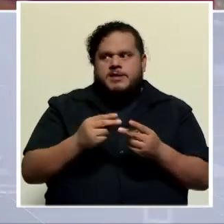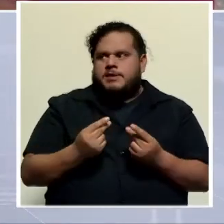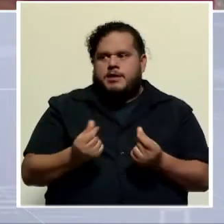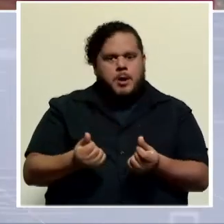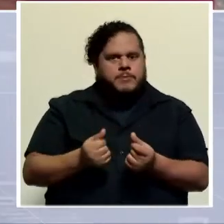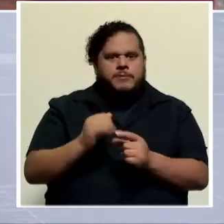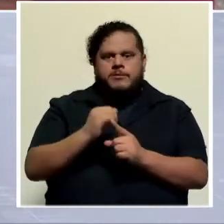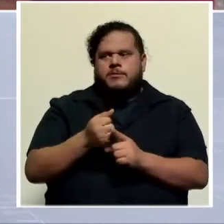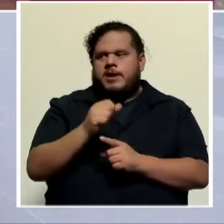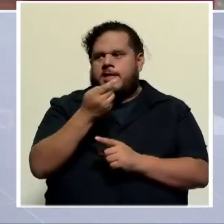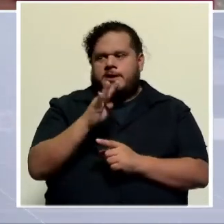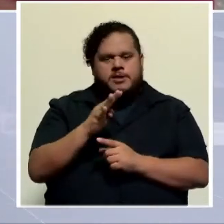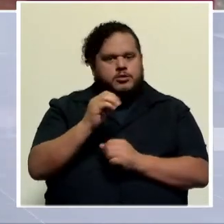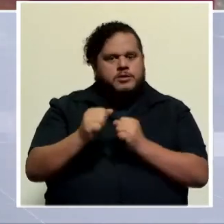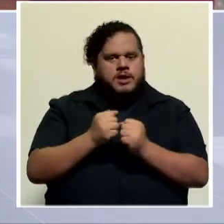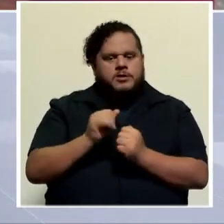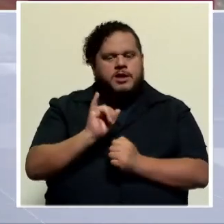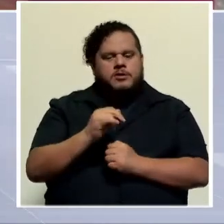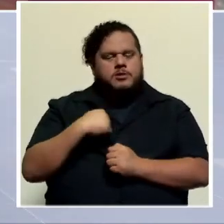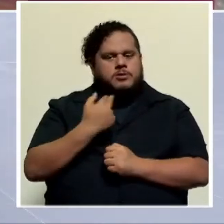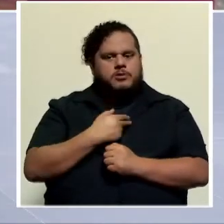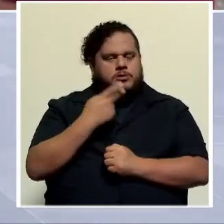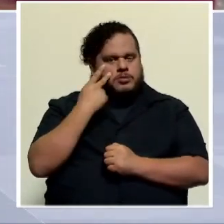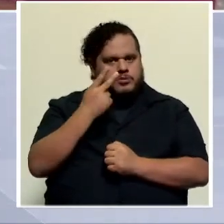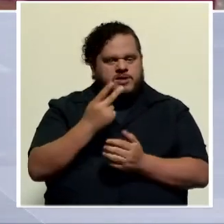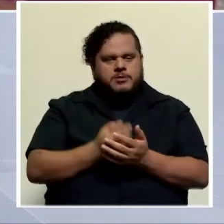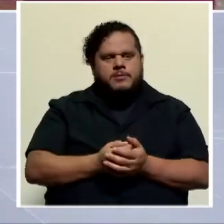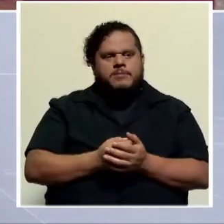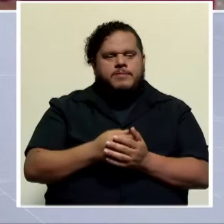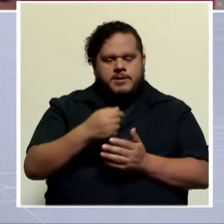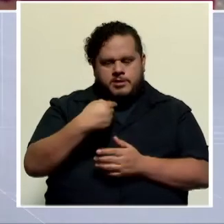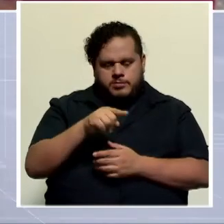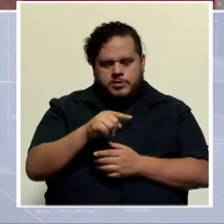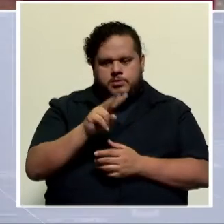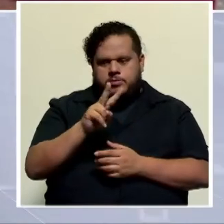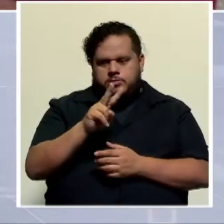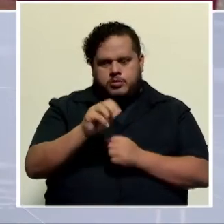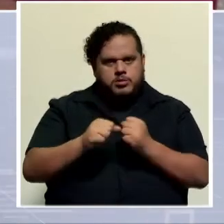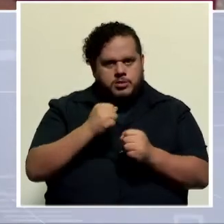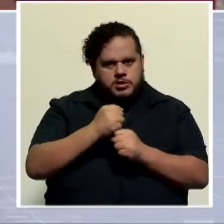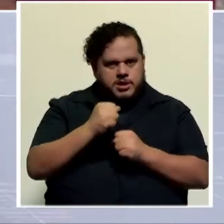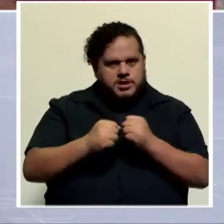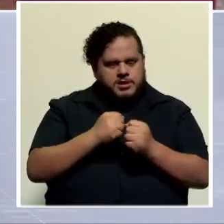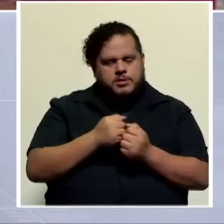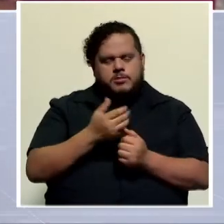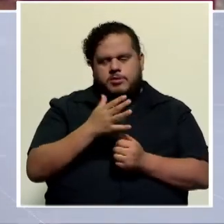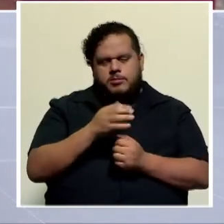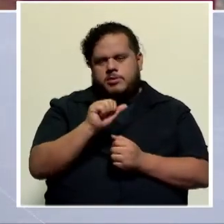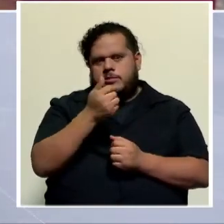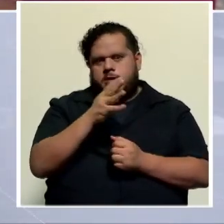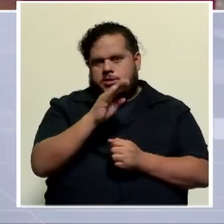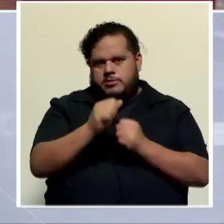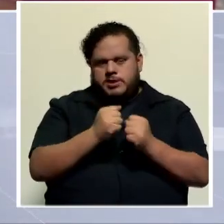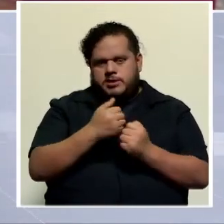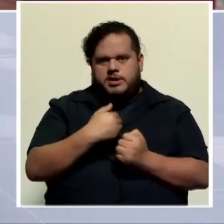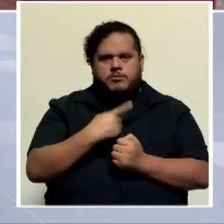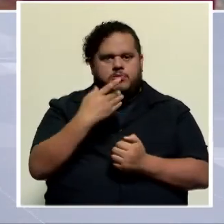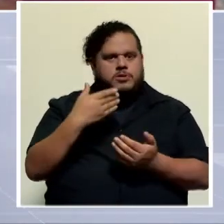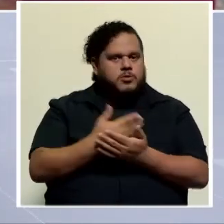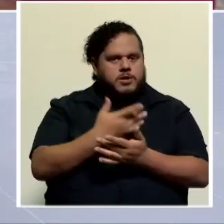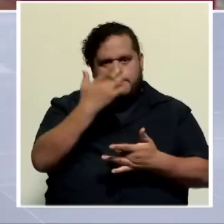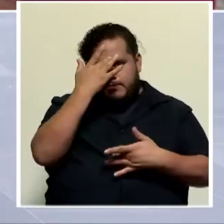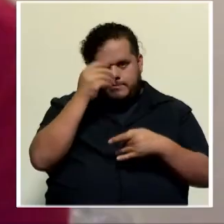como cada 14 años. Eso es lo que hemos visto en los últimos 2 siglos. En promedio, 14 años tenemos una nueva pandemia